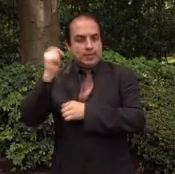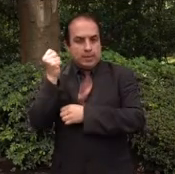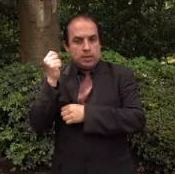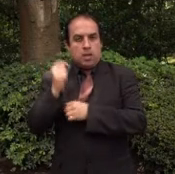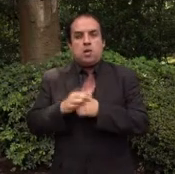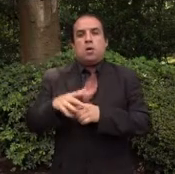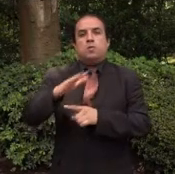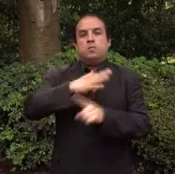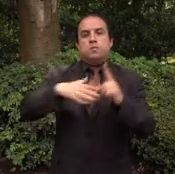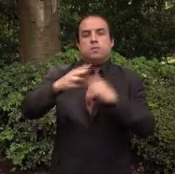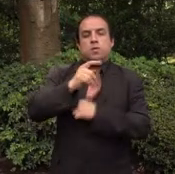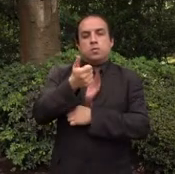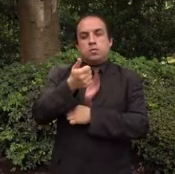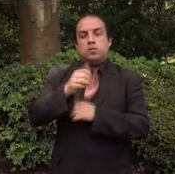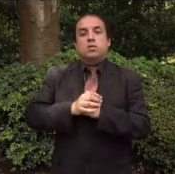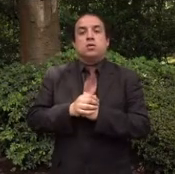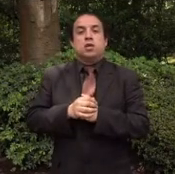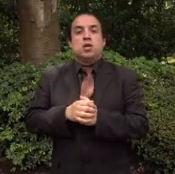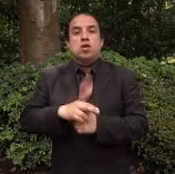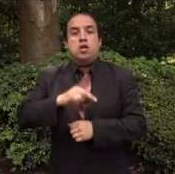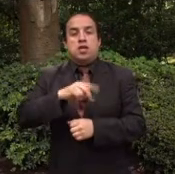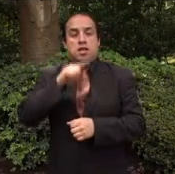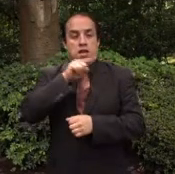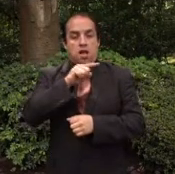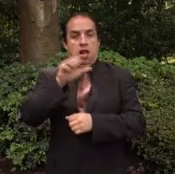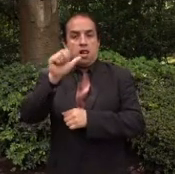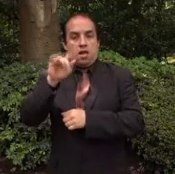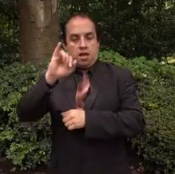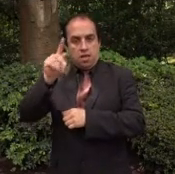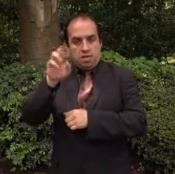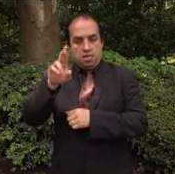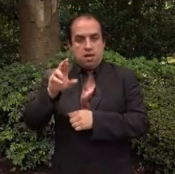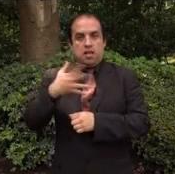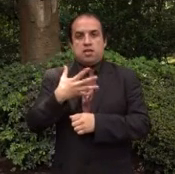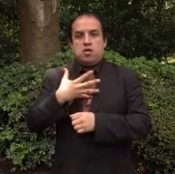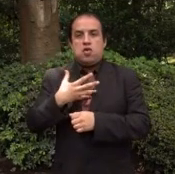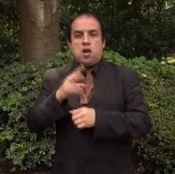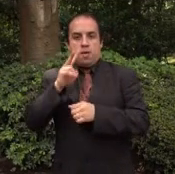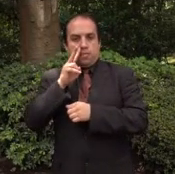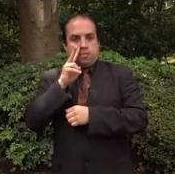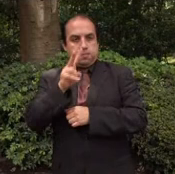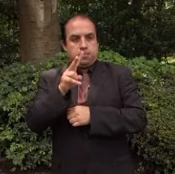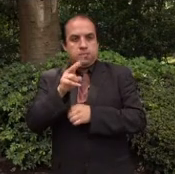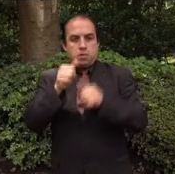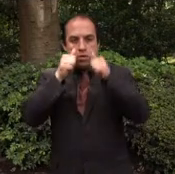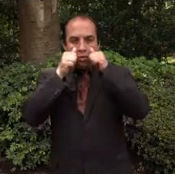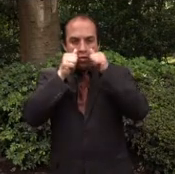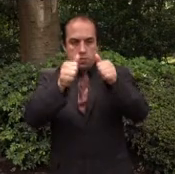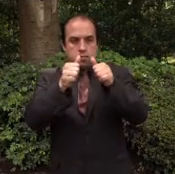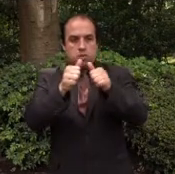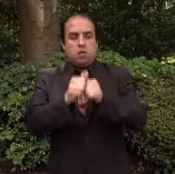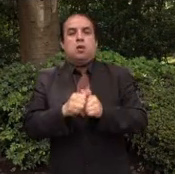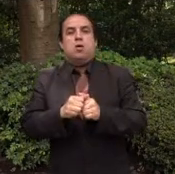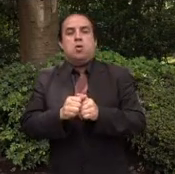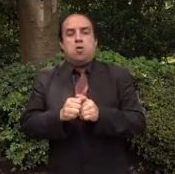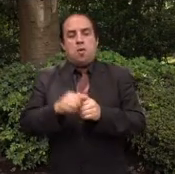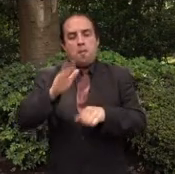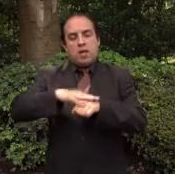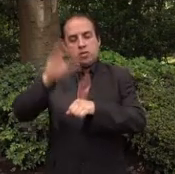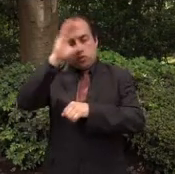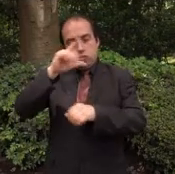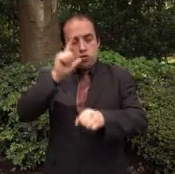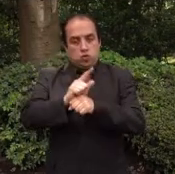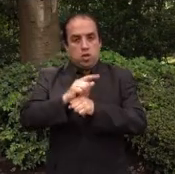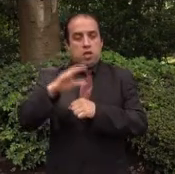contribuyen de manera muy importante con la visión cultural de lo que representa el bosque de Chapultepec. De nuestro